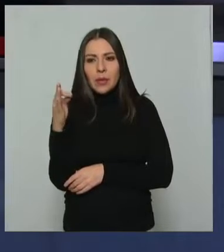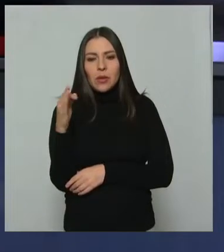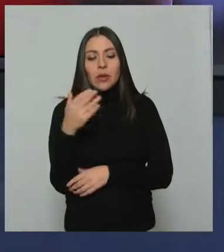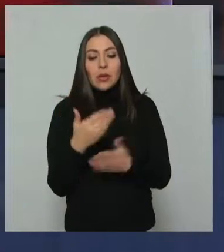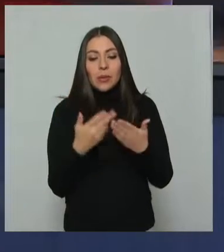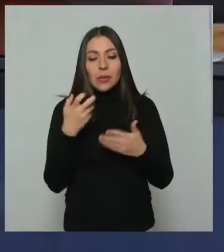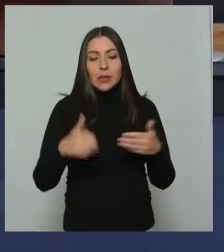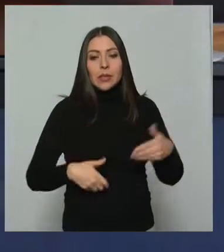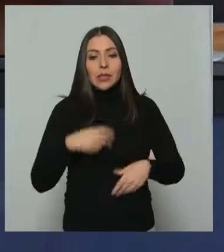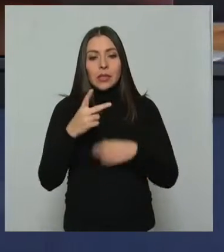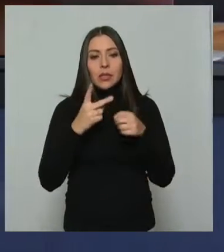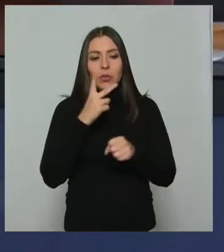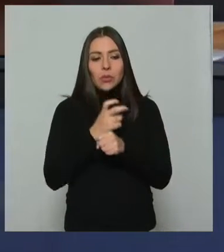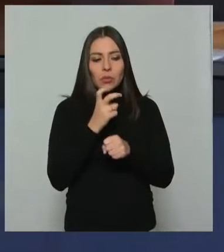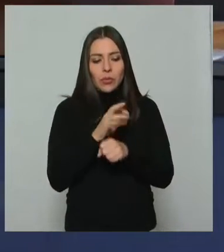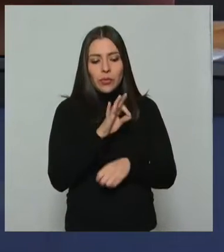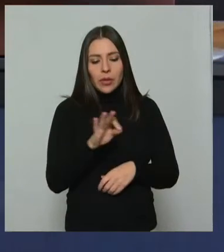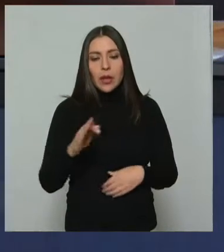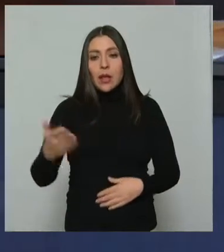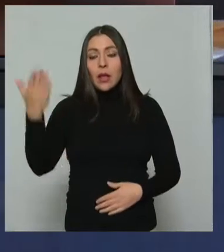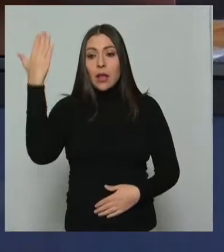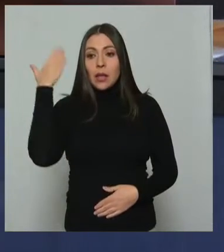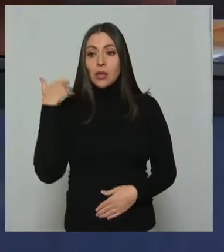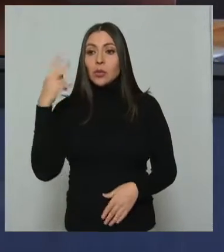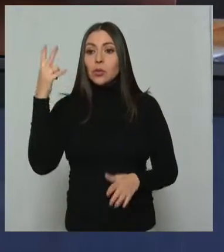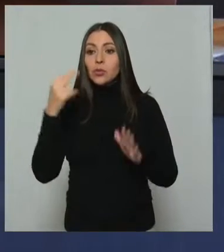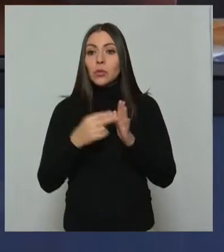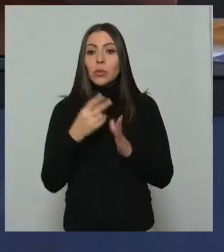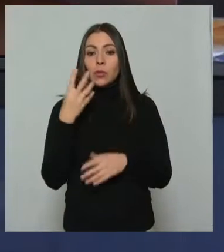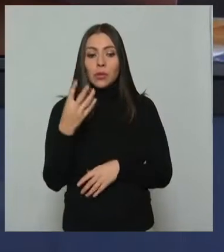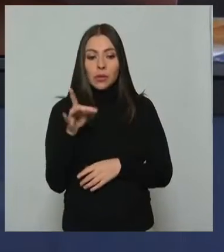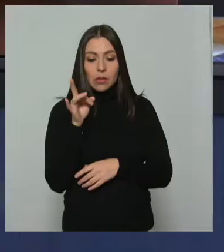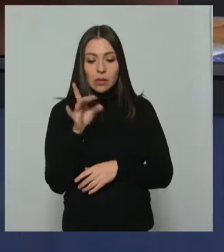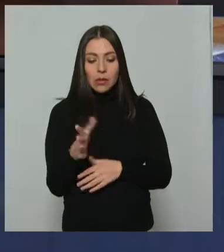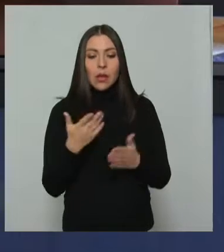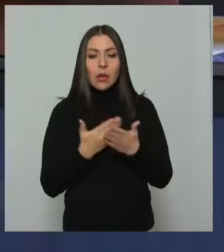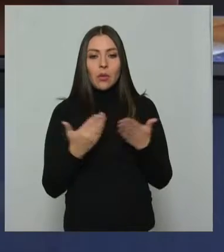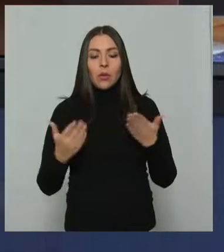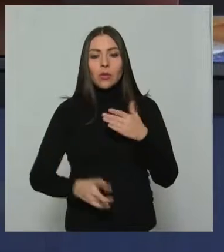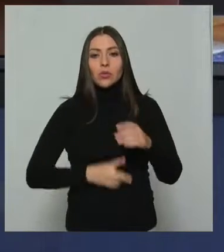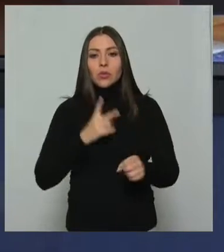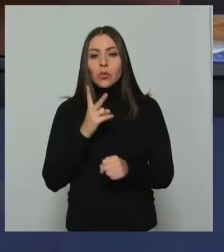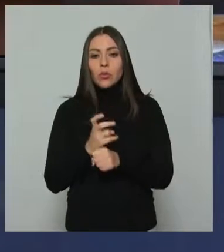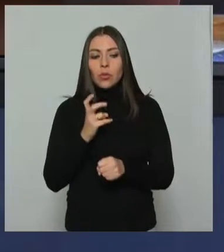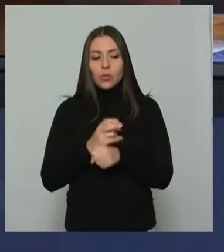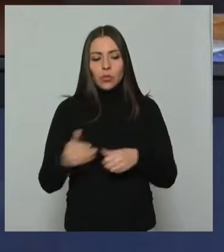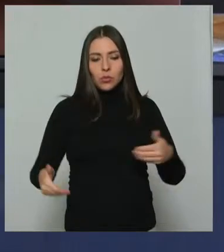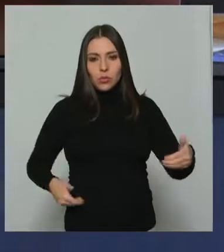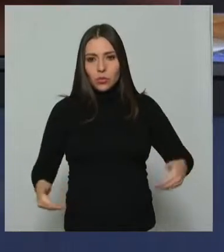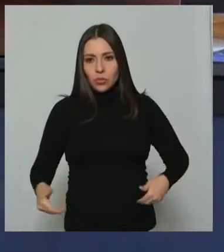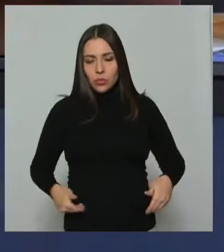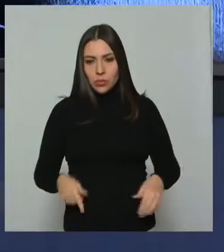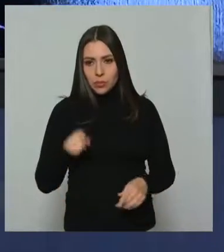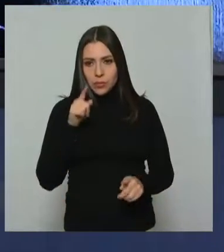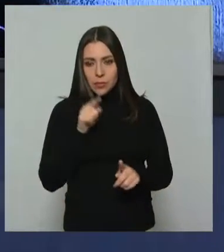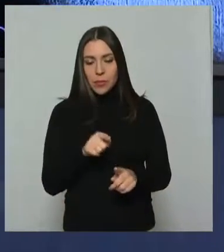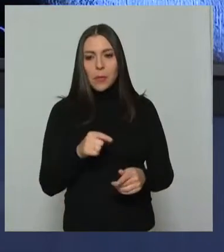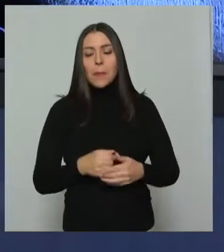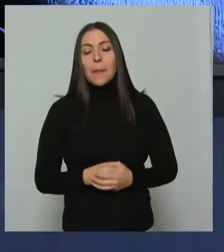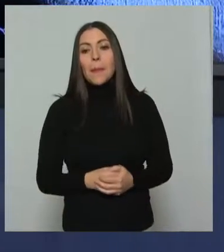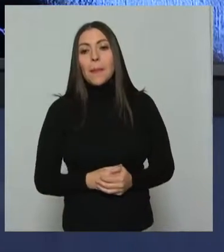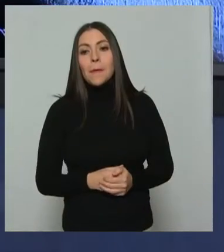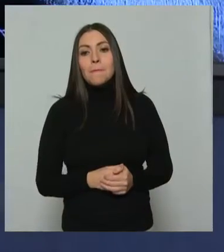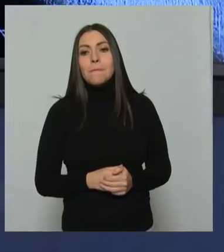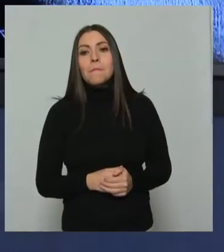temporada de esta reposición. Ya se había puesto en el 2004, es el segundo montaje profesional de esta obra. Y pues